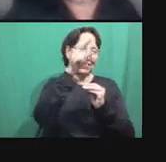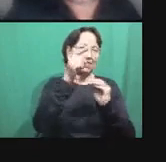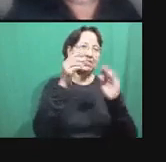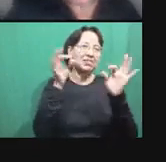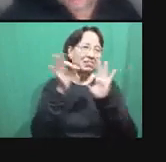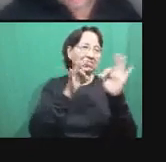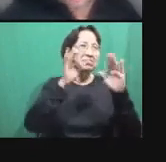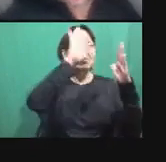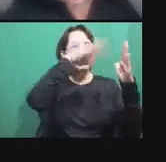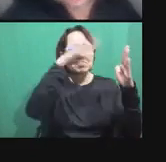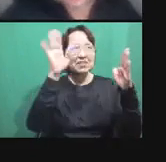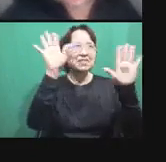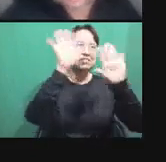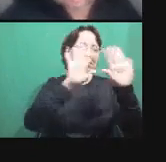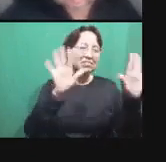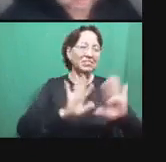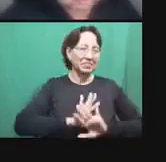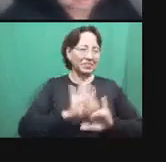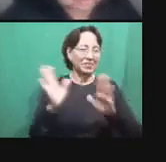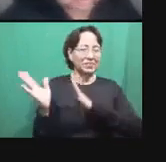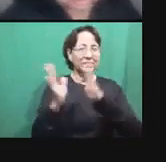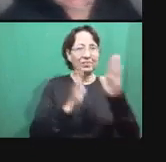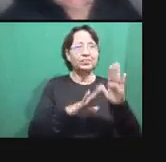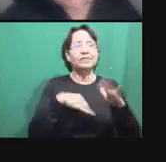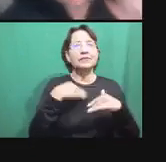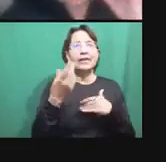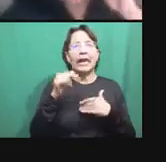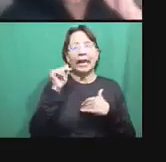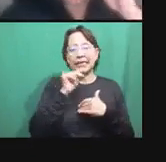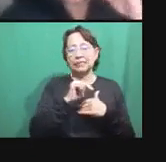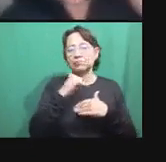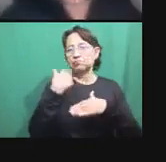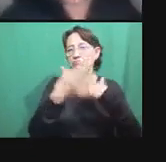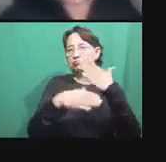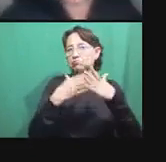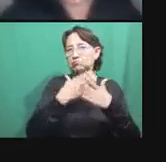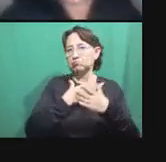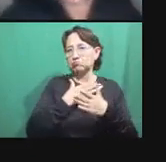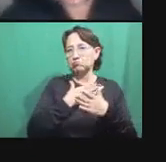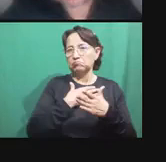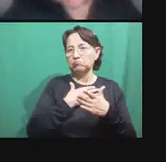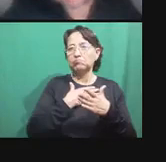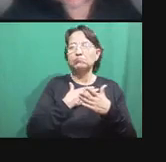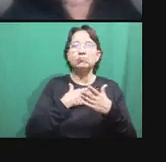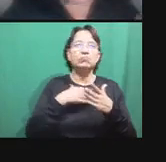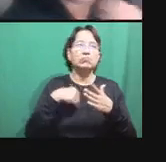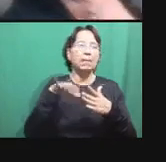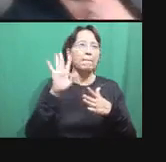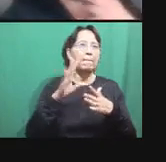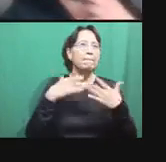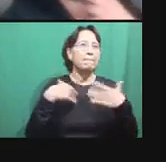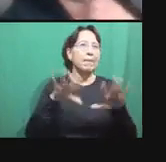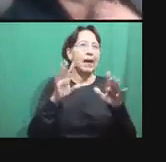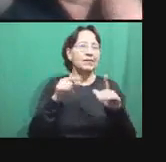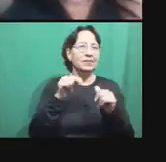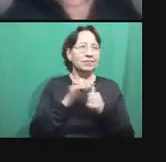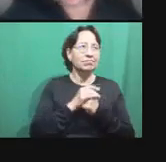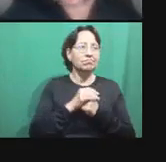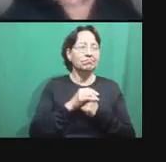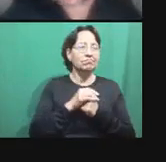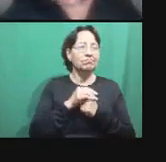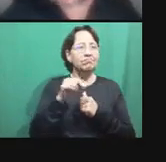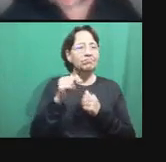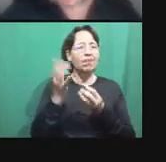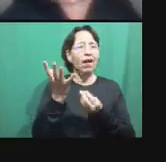allí. Ese tal vez es el proceso que tengo, digamos, con mayor permanencia. Esta es una obra de arte